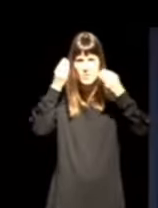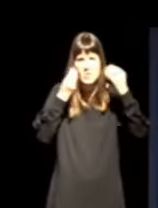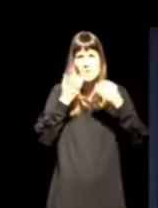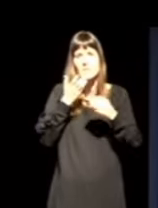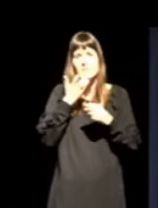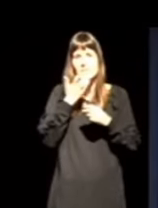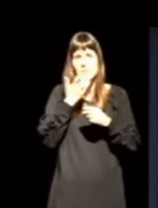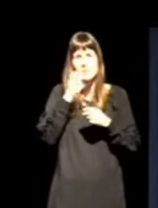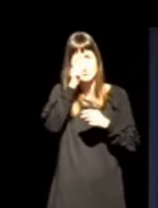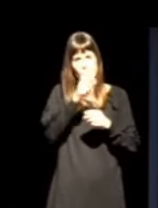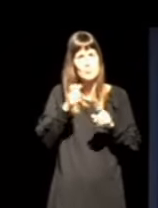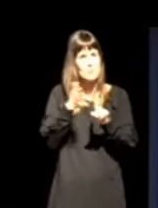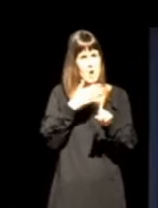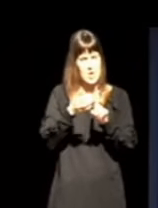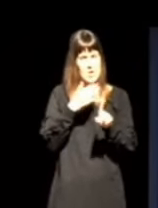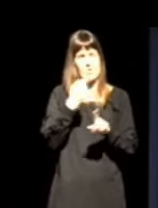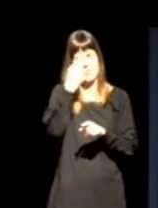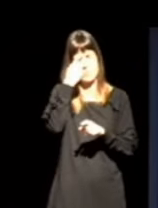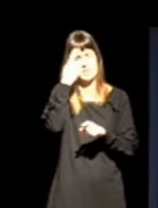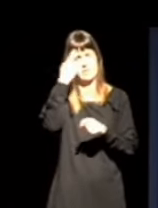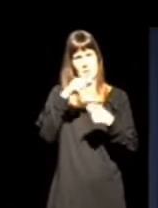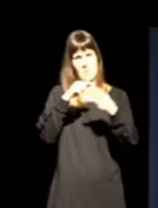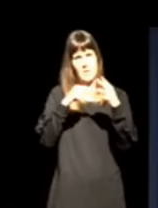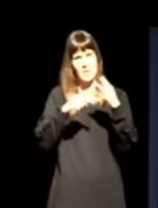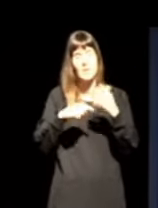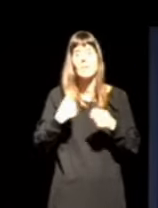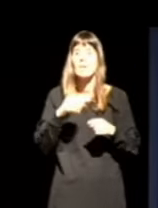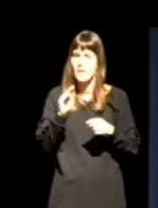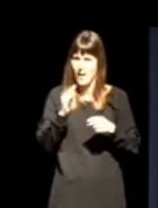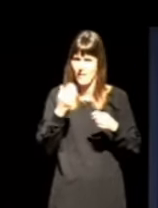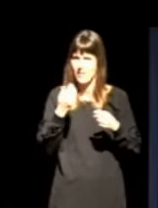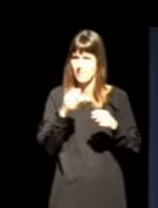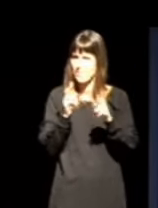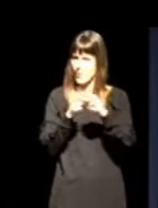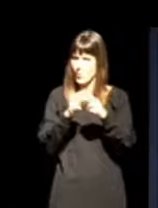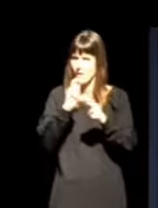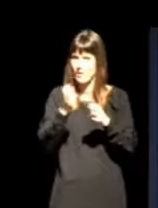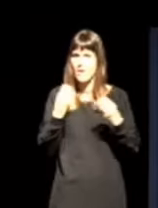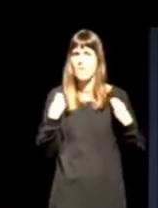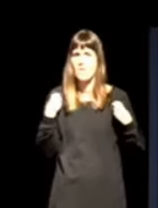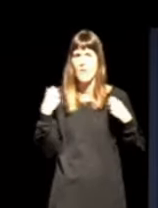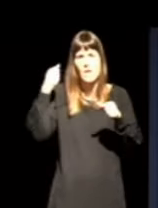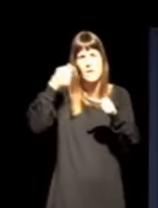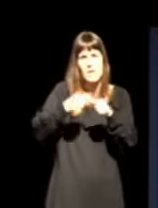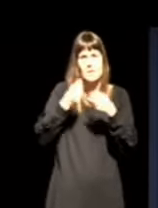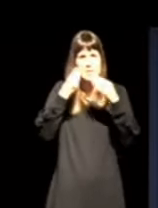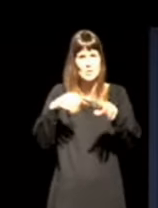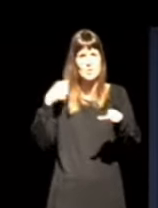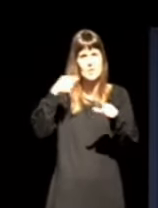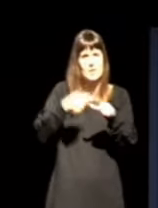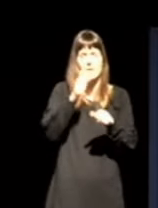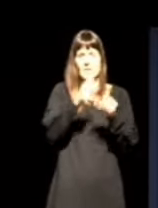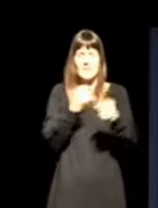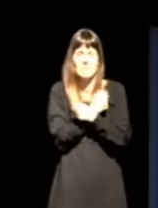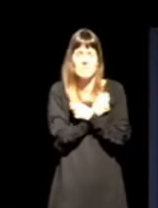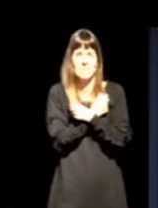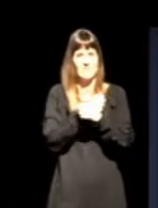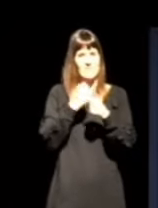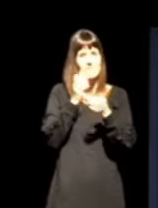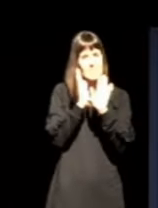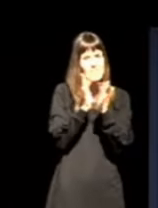saben un montón. Cuando les digo, a ver, en tu historia de vida, gente que te ha tratado bien, que te ha querido, que te ha tratado